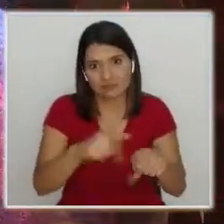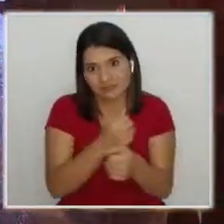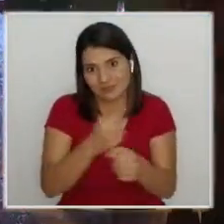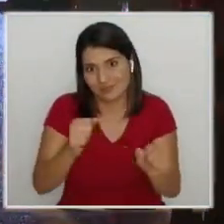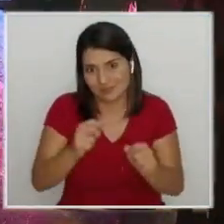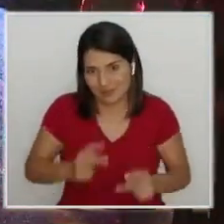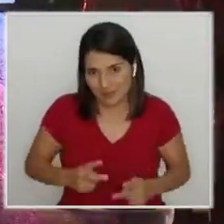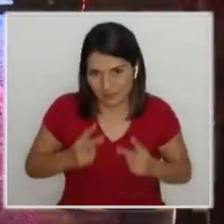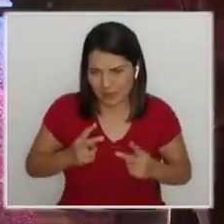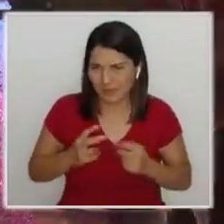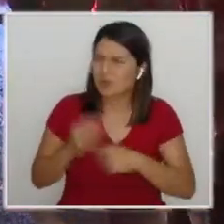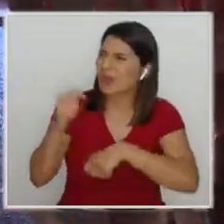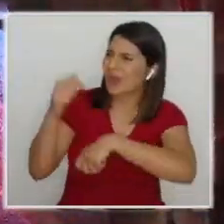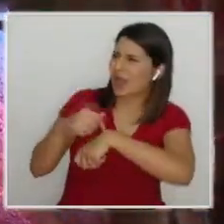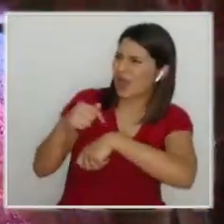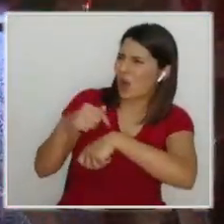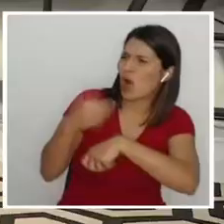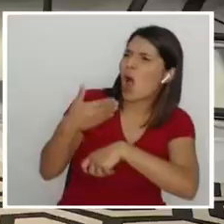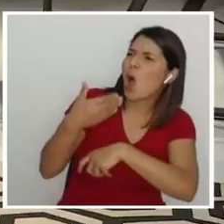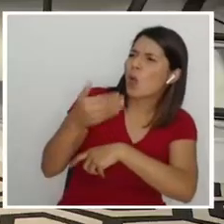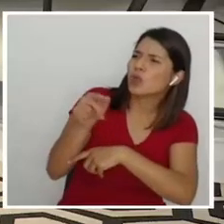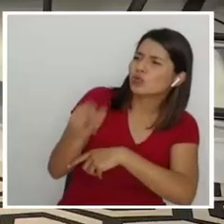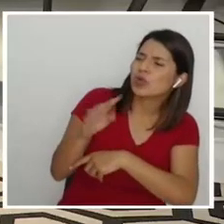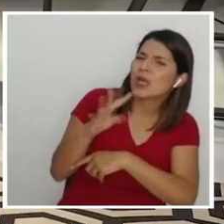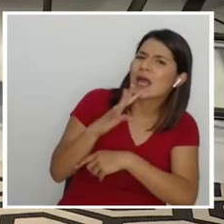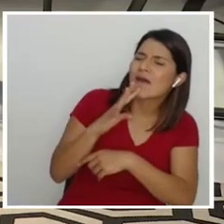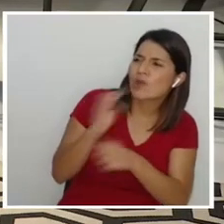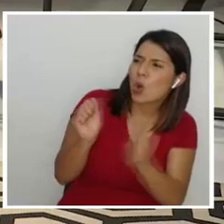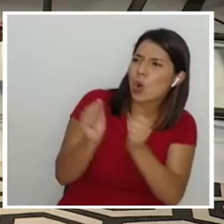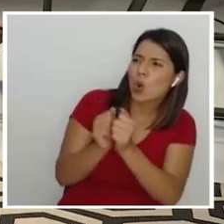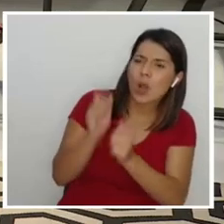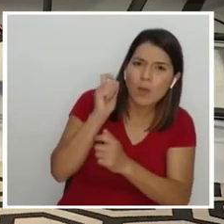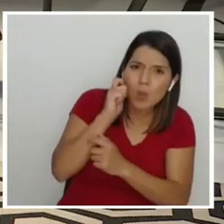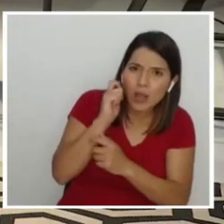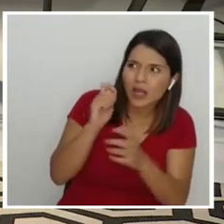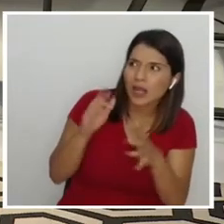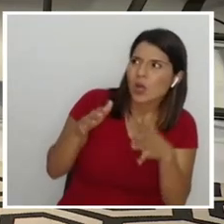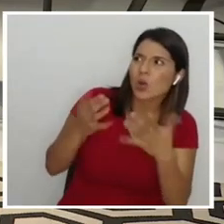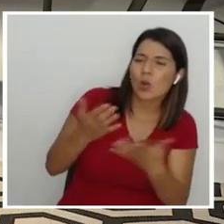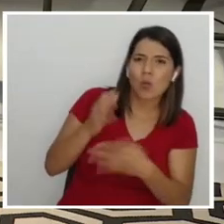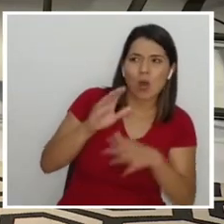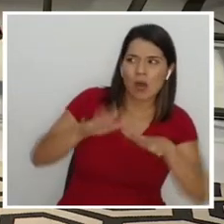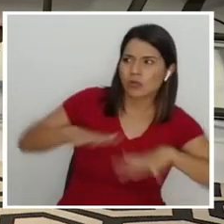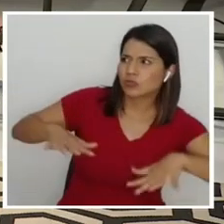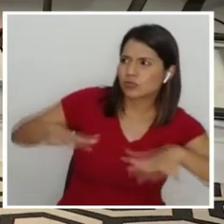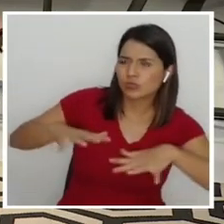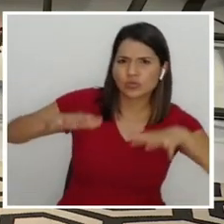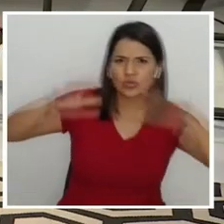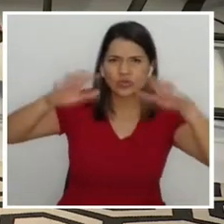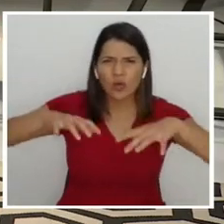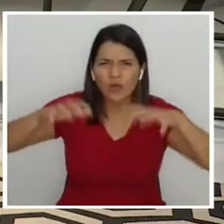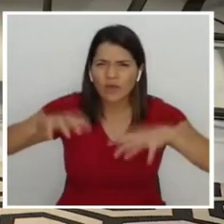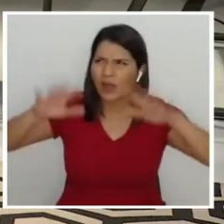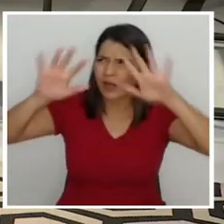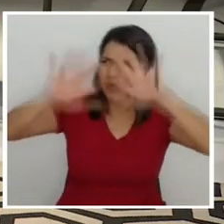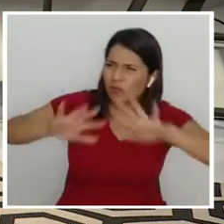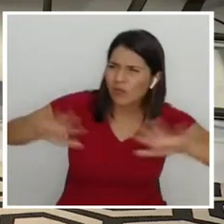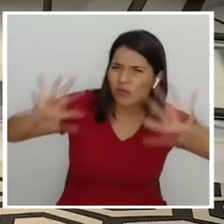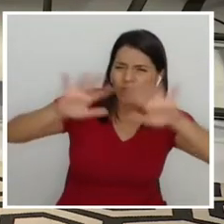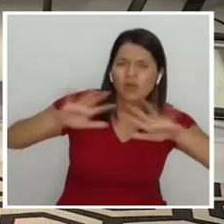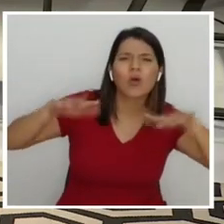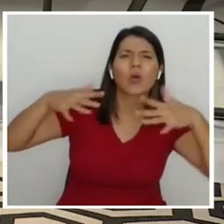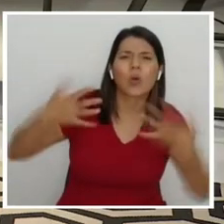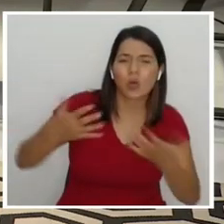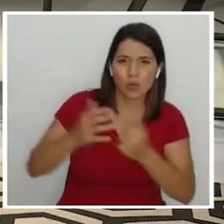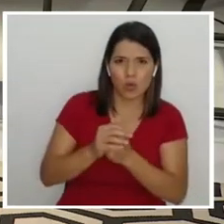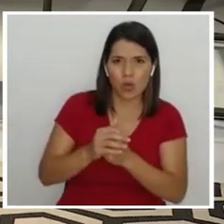era cuando usted logró hablar con esa señora? ¿Cuáles eran las condiciones? ¿Estaba lloviendo? ¿Estaba muy nublado? ¿Cuál era el estado también emocional de la señora con la